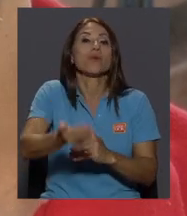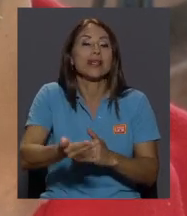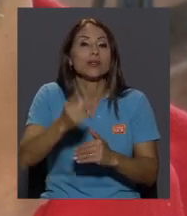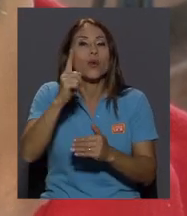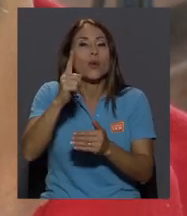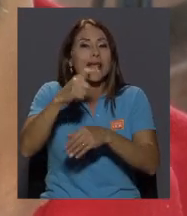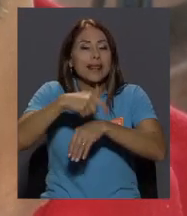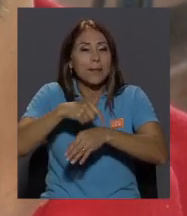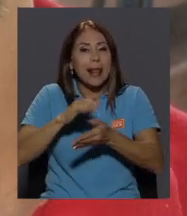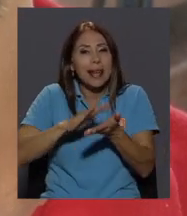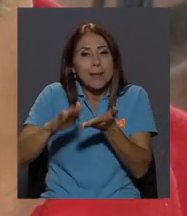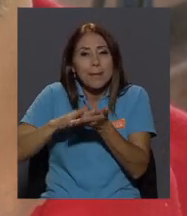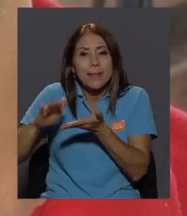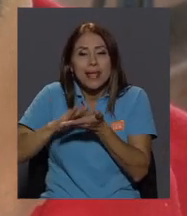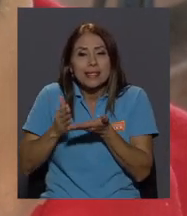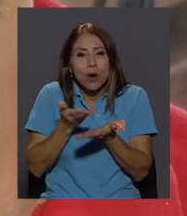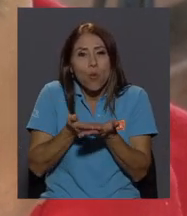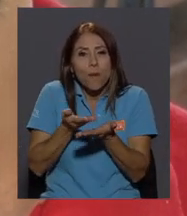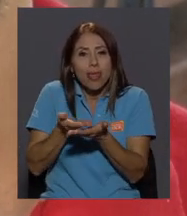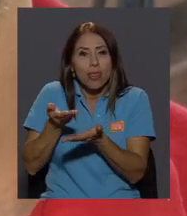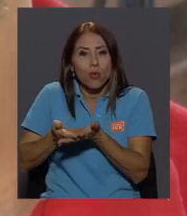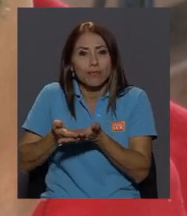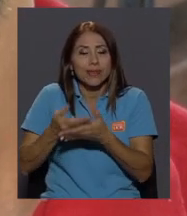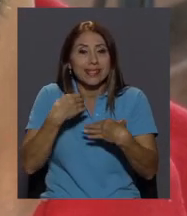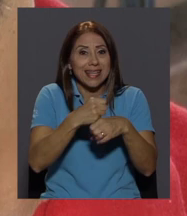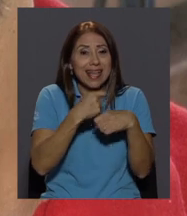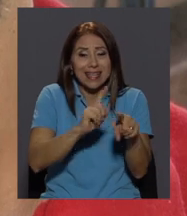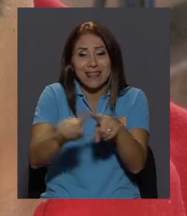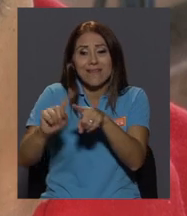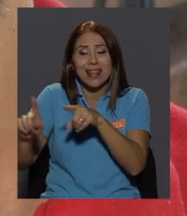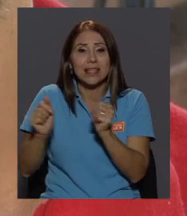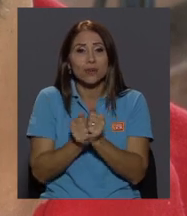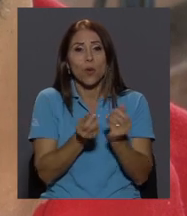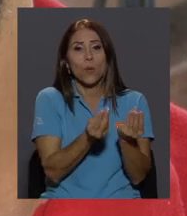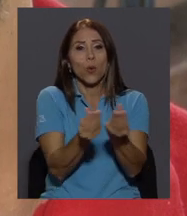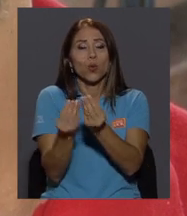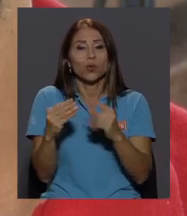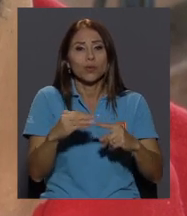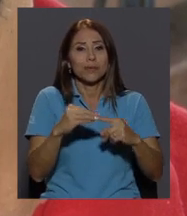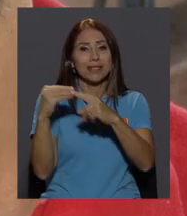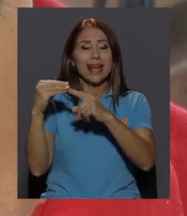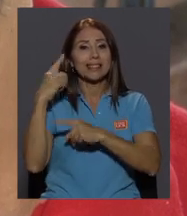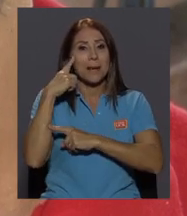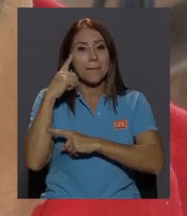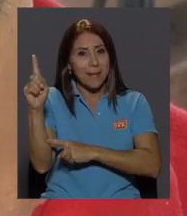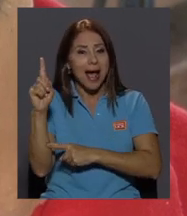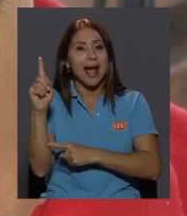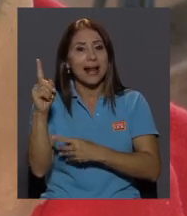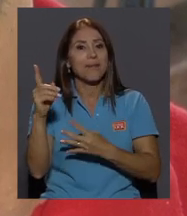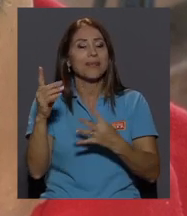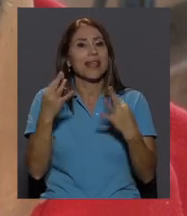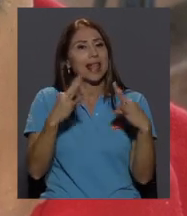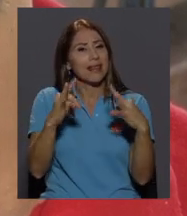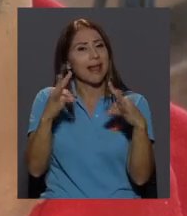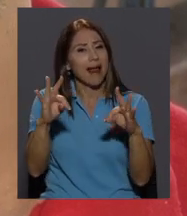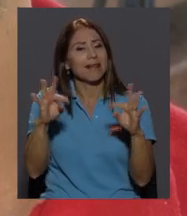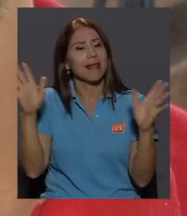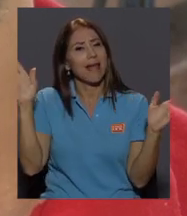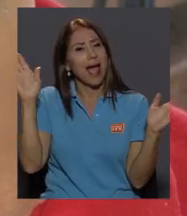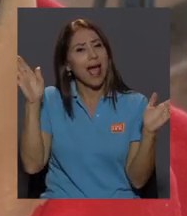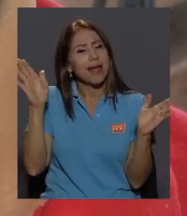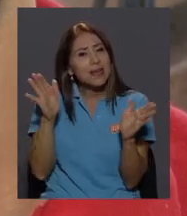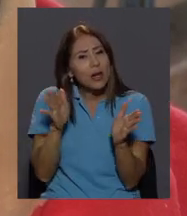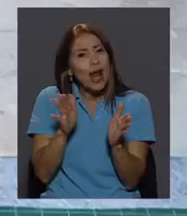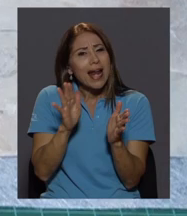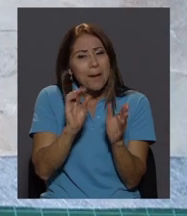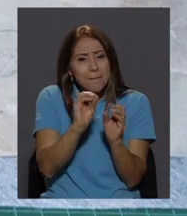en húmedo, se hacen diferentes baños con productos especiales para tratar de aminorar un poco